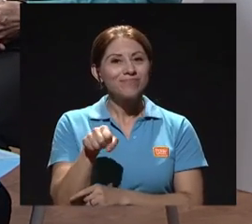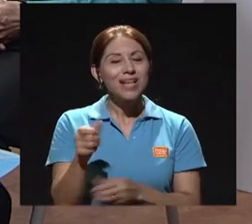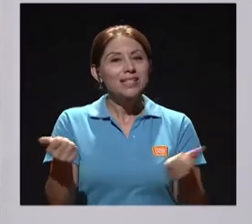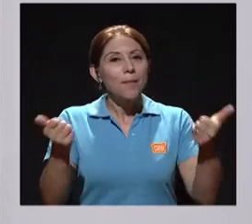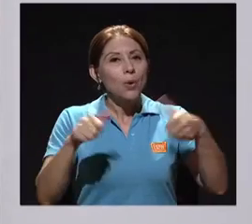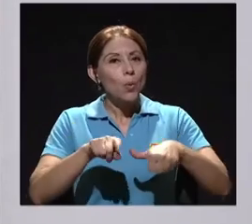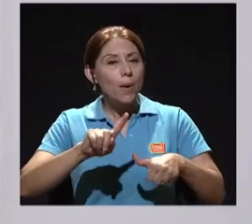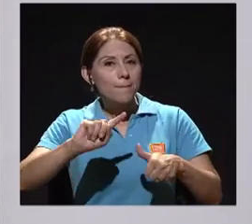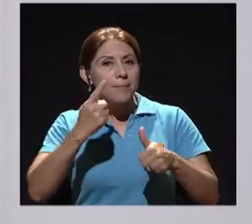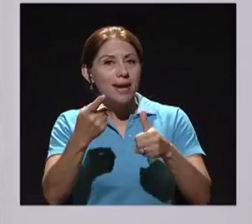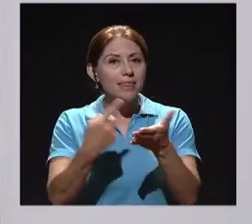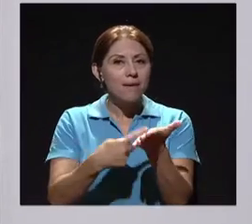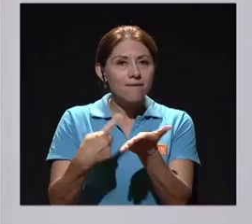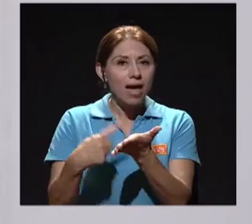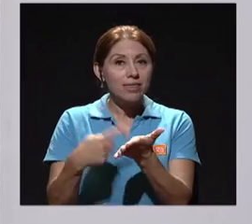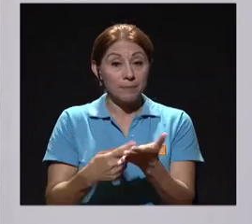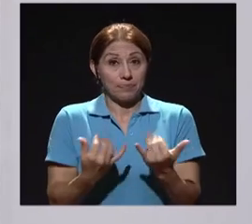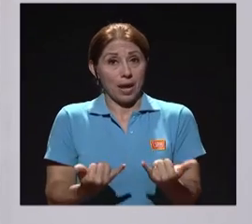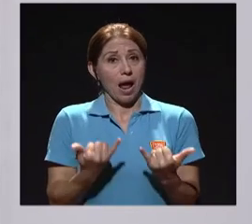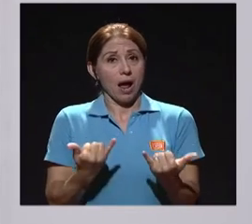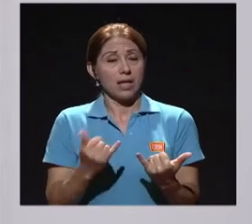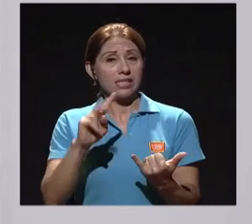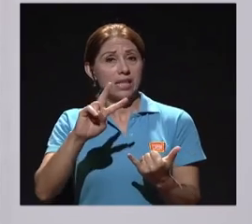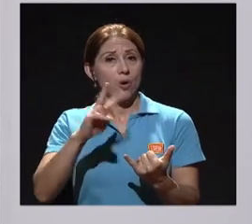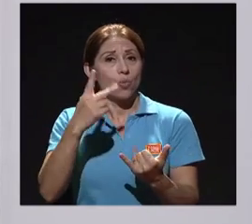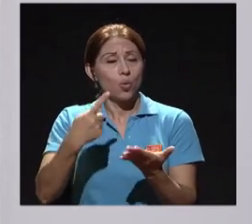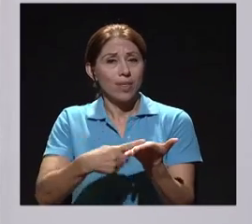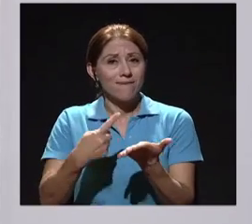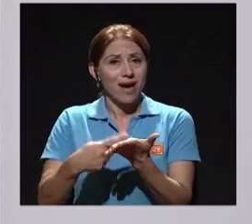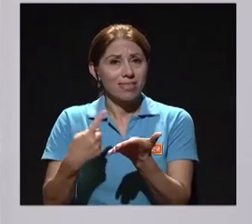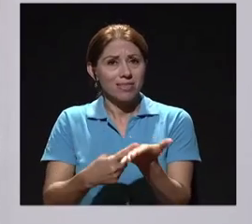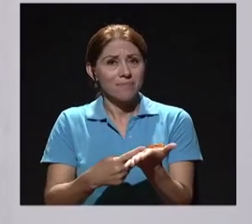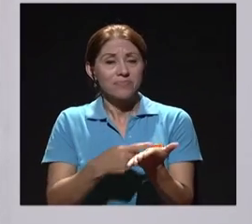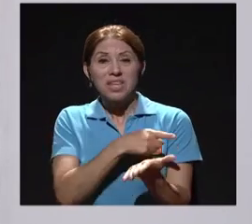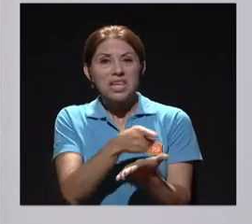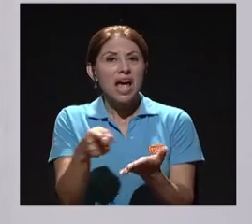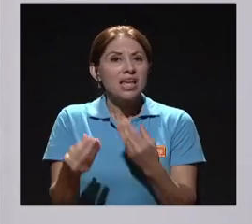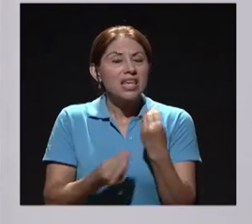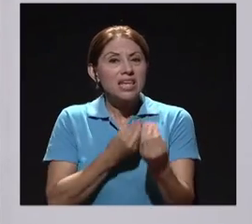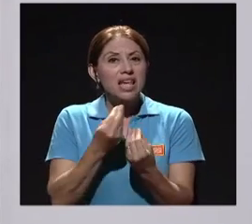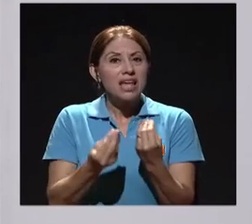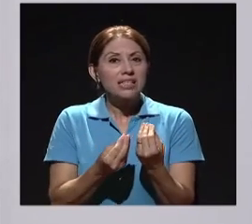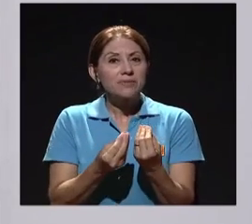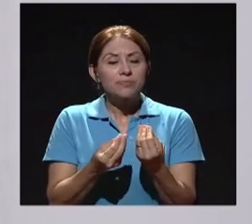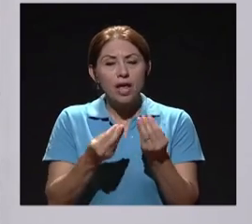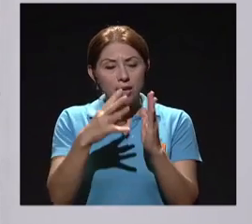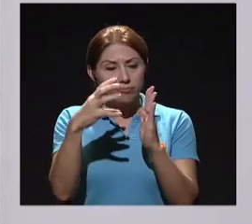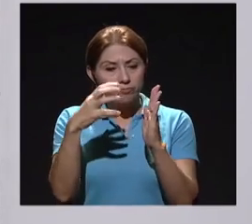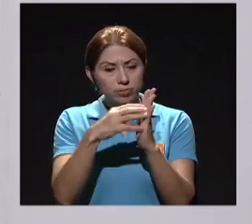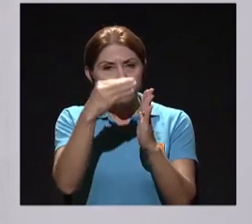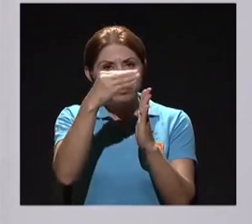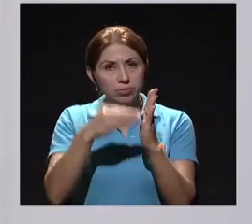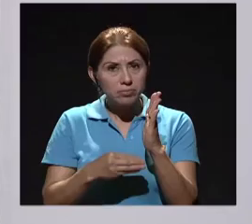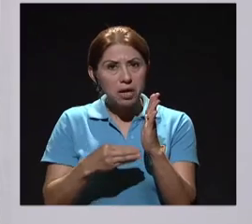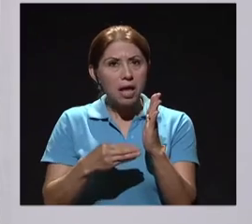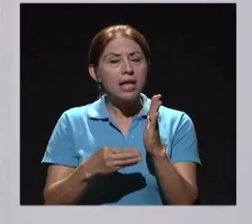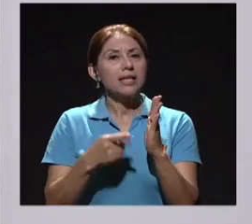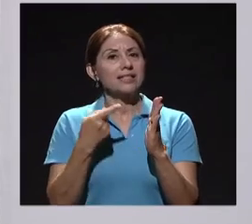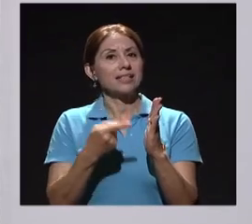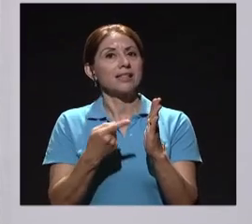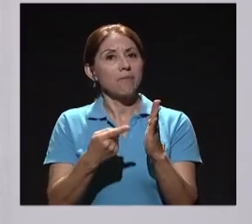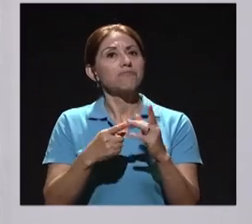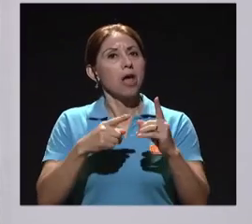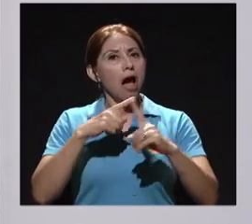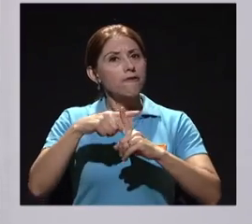debate un día llegamos a lo que sería el segundo debate y se estaba votando fundamentalmente el dictamen afirmativo